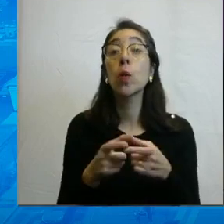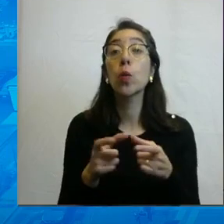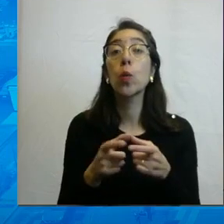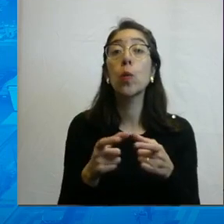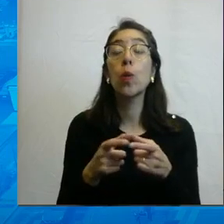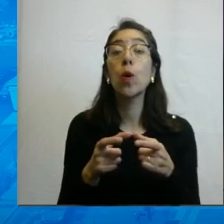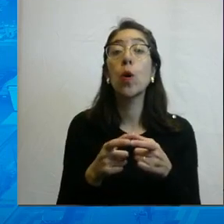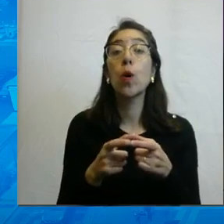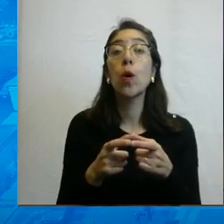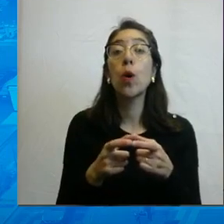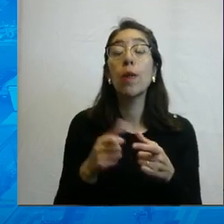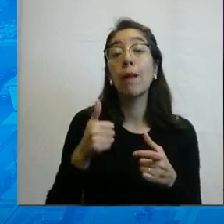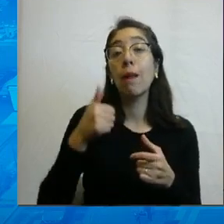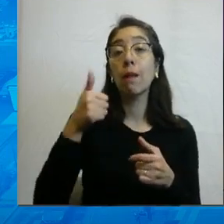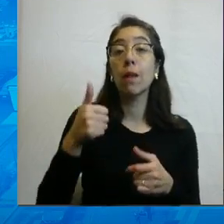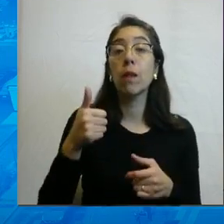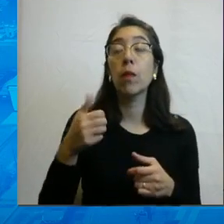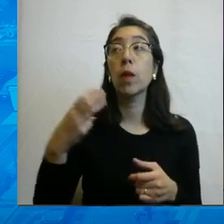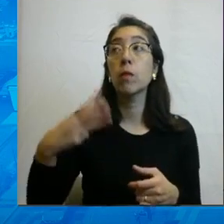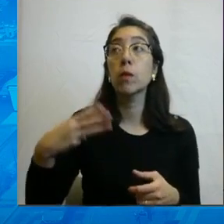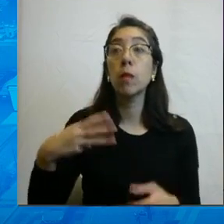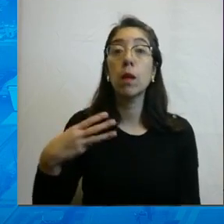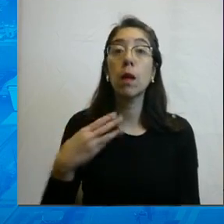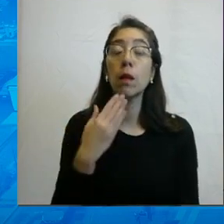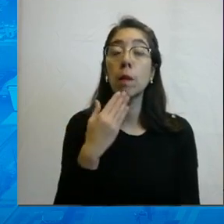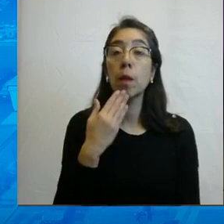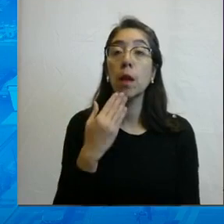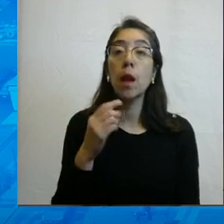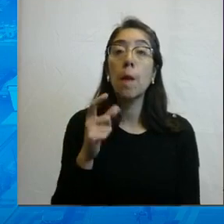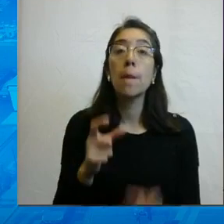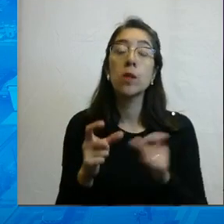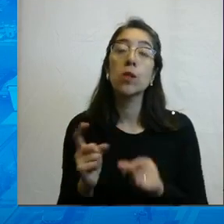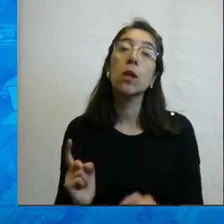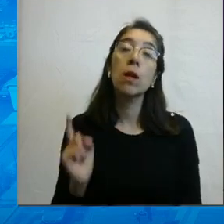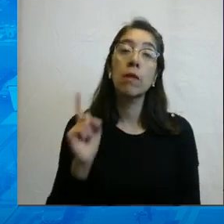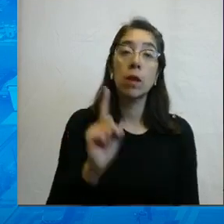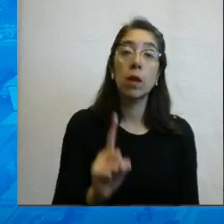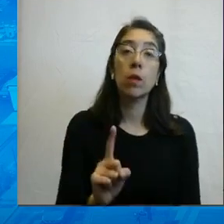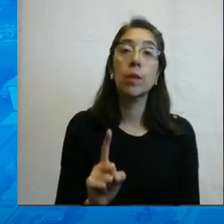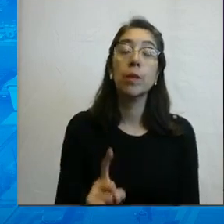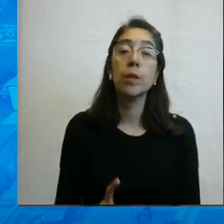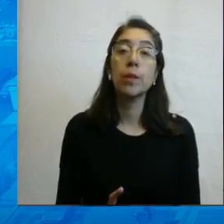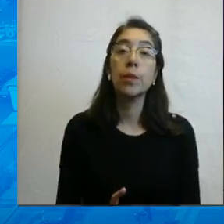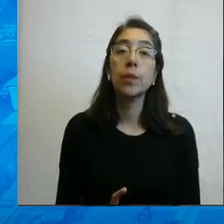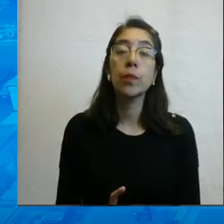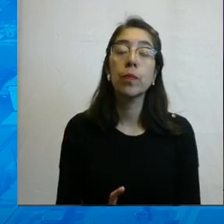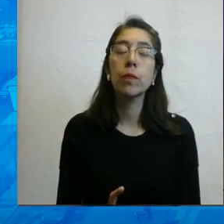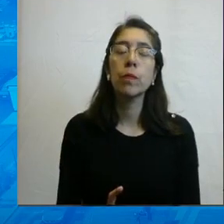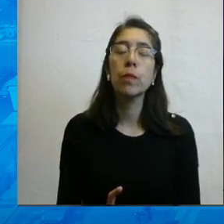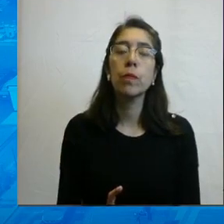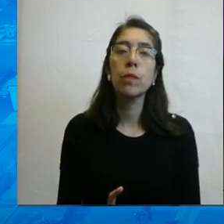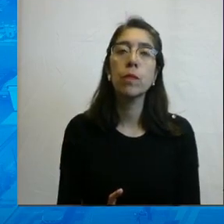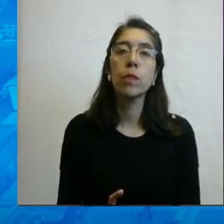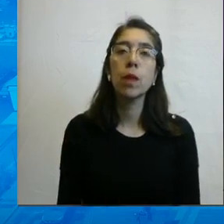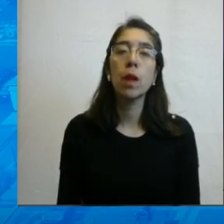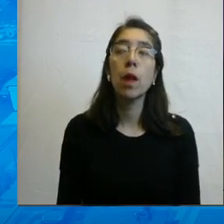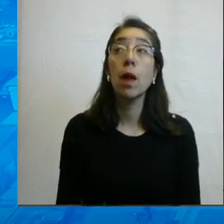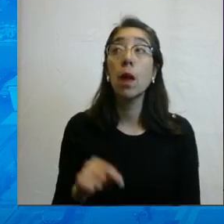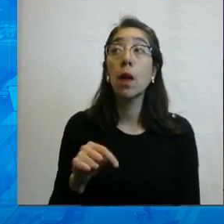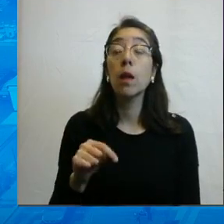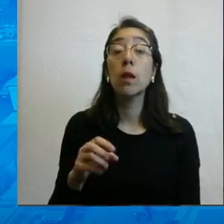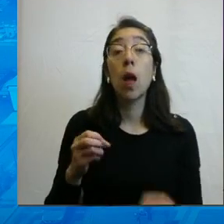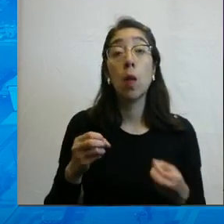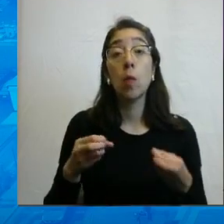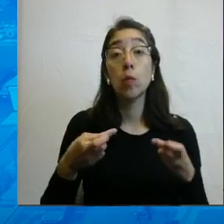virtualidad. Comentarles que la exposición estaba diseñada para que precisamente la alcaldesa pudiese presentarlo, por tanto, en esta oportunidad vamos